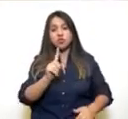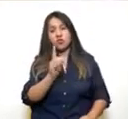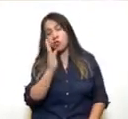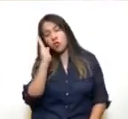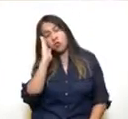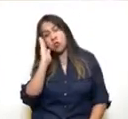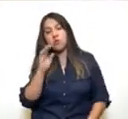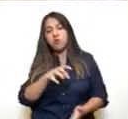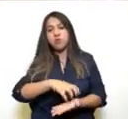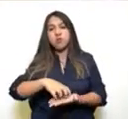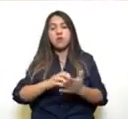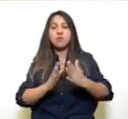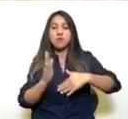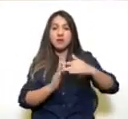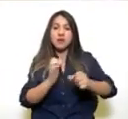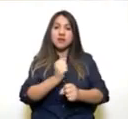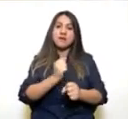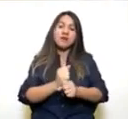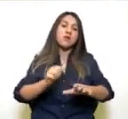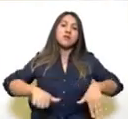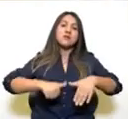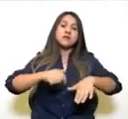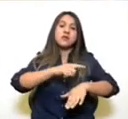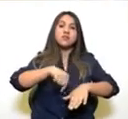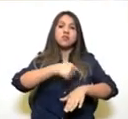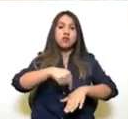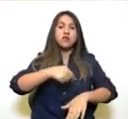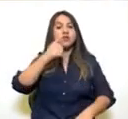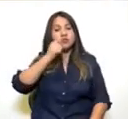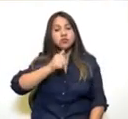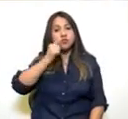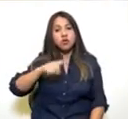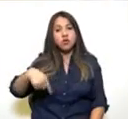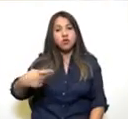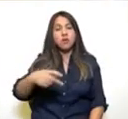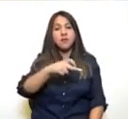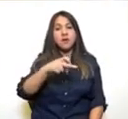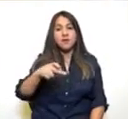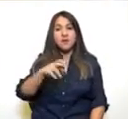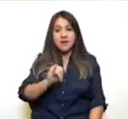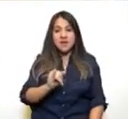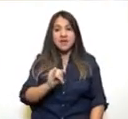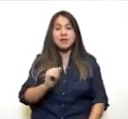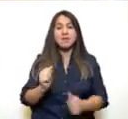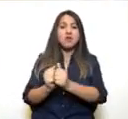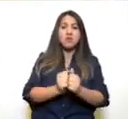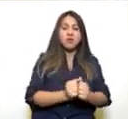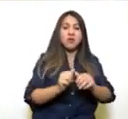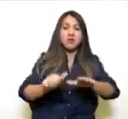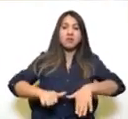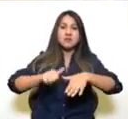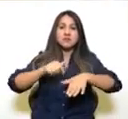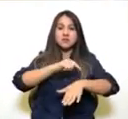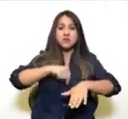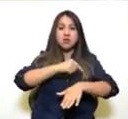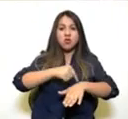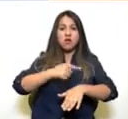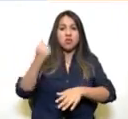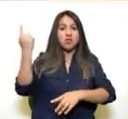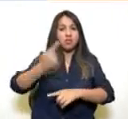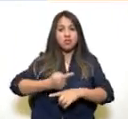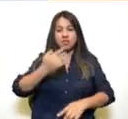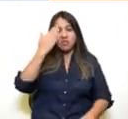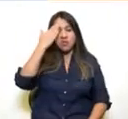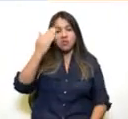pintana trabajo 16 horas diarias el pp y me acompaña 16 horas diarias